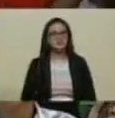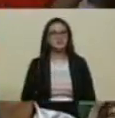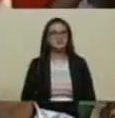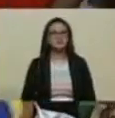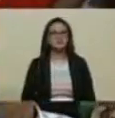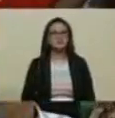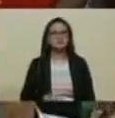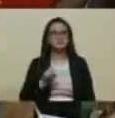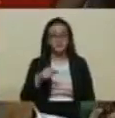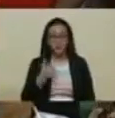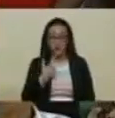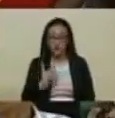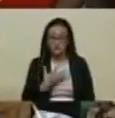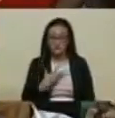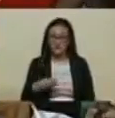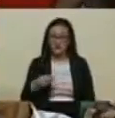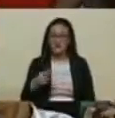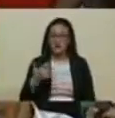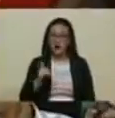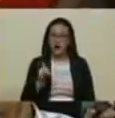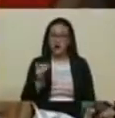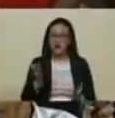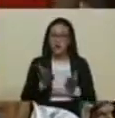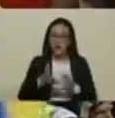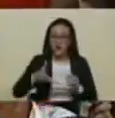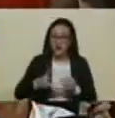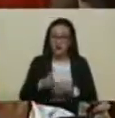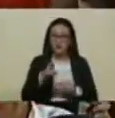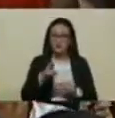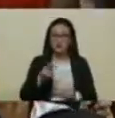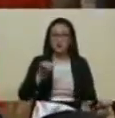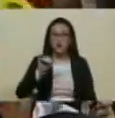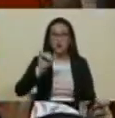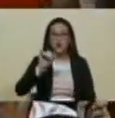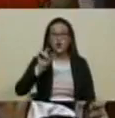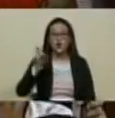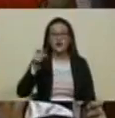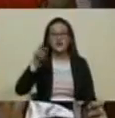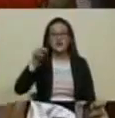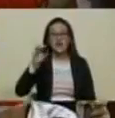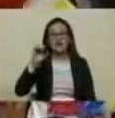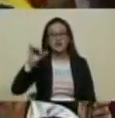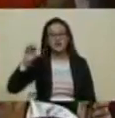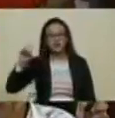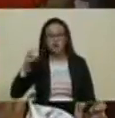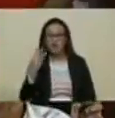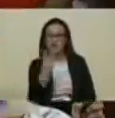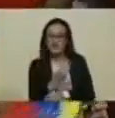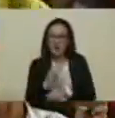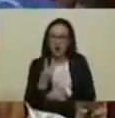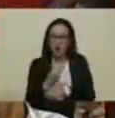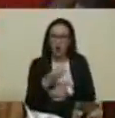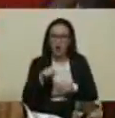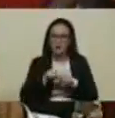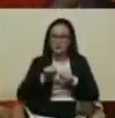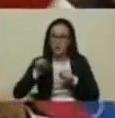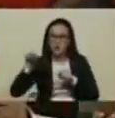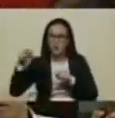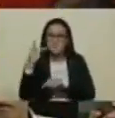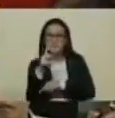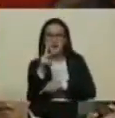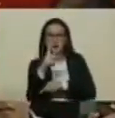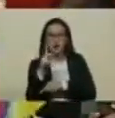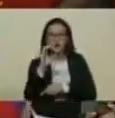decirle, presidente, que también tenemos la escuela, estamos inaugurando la escuela Ignacio Espín, a 3 horas desde aquí, desde la